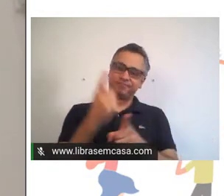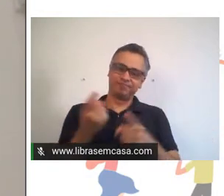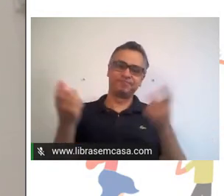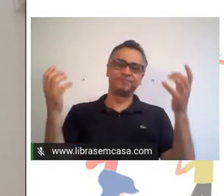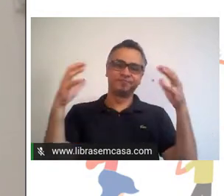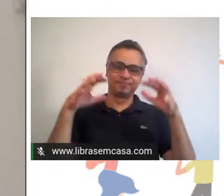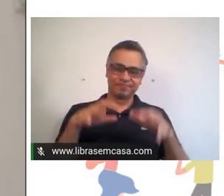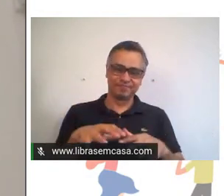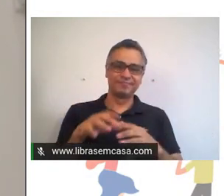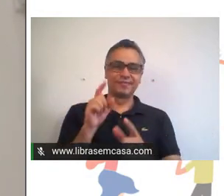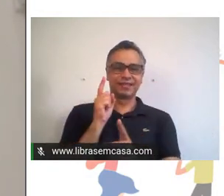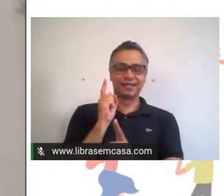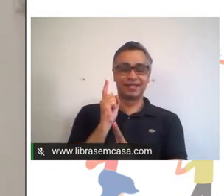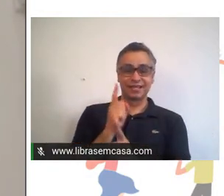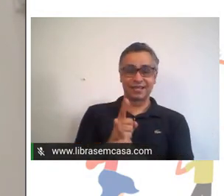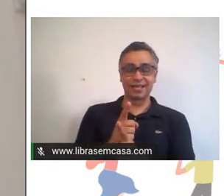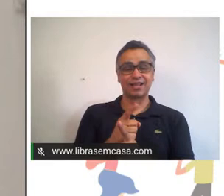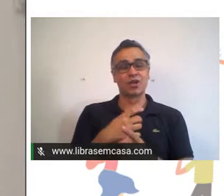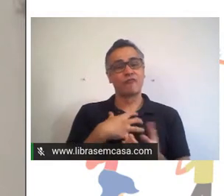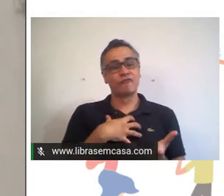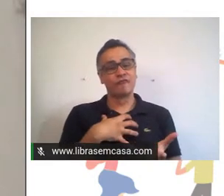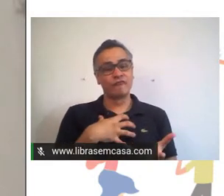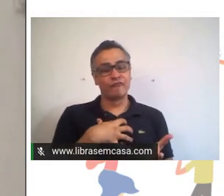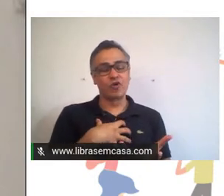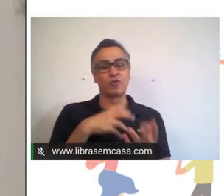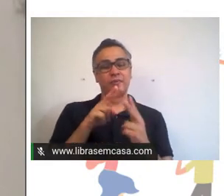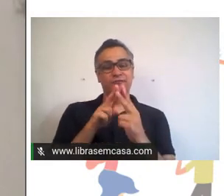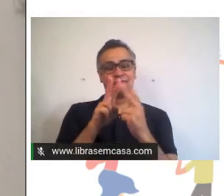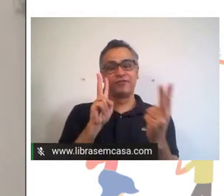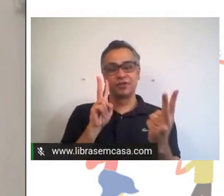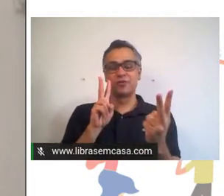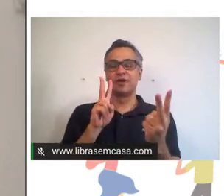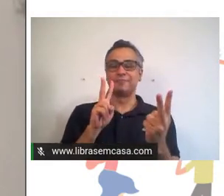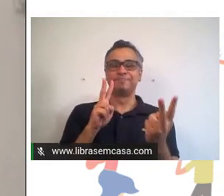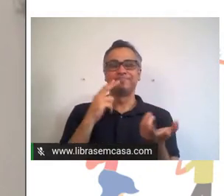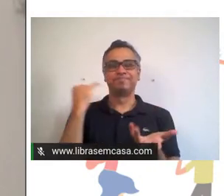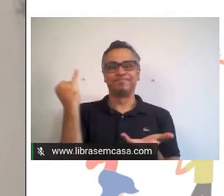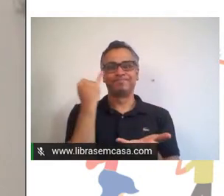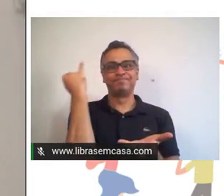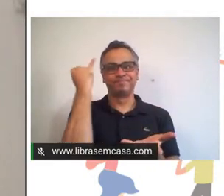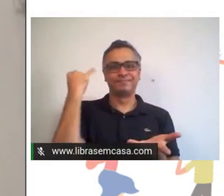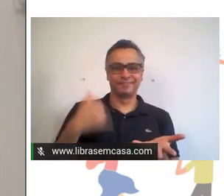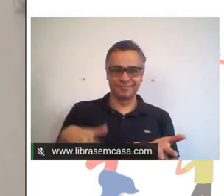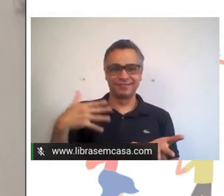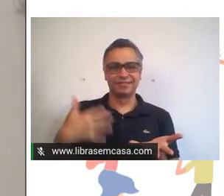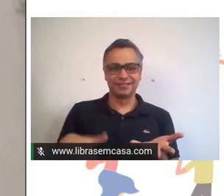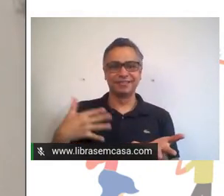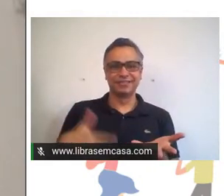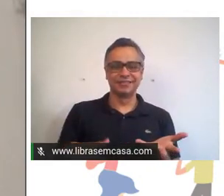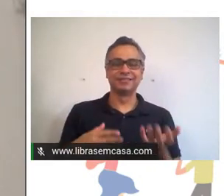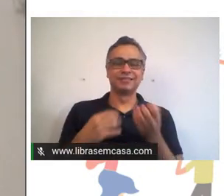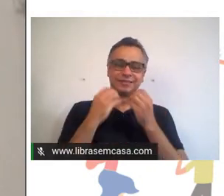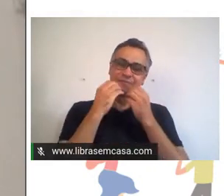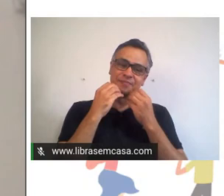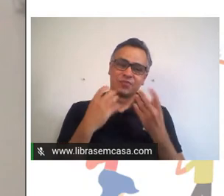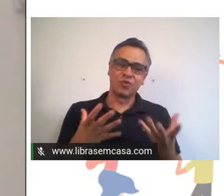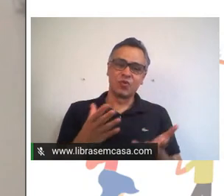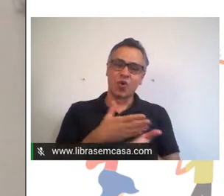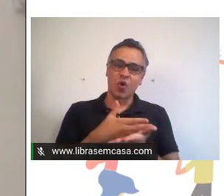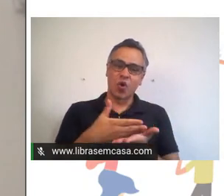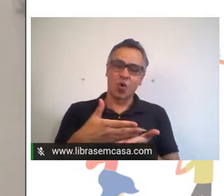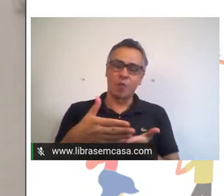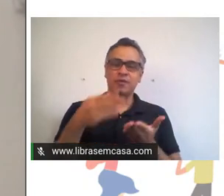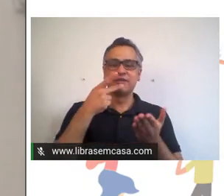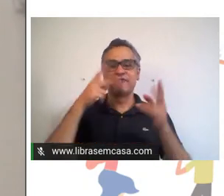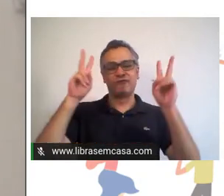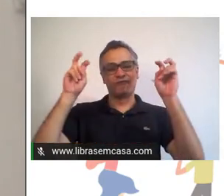pero encontrarnos de este modo es algo, bueno, muy, muy significativo. Y está bueno empezar a hablar de eso,